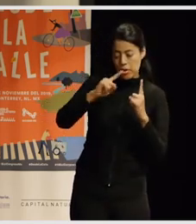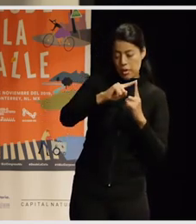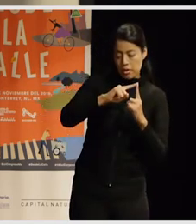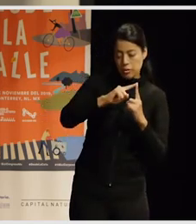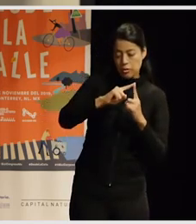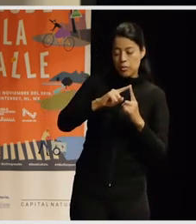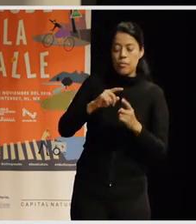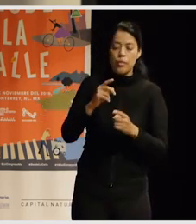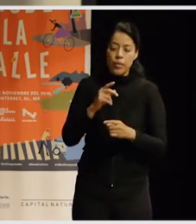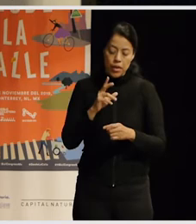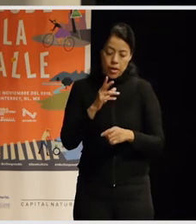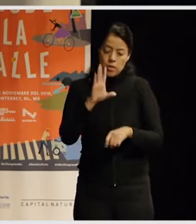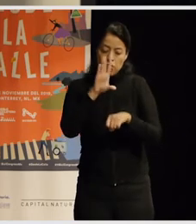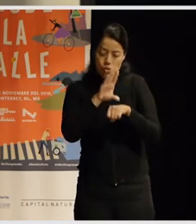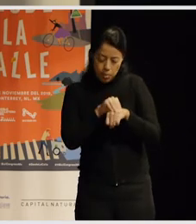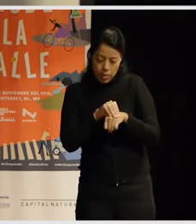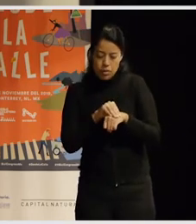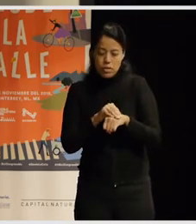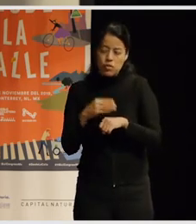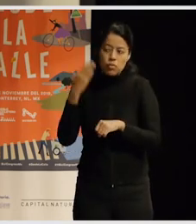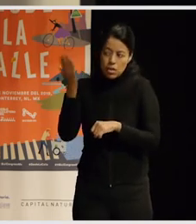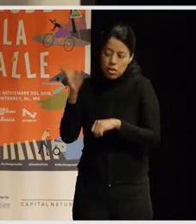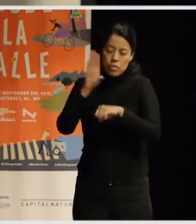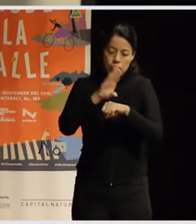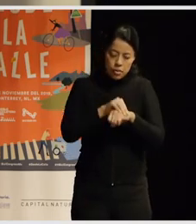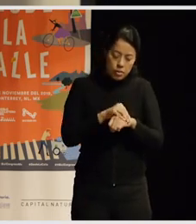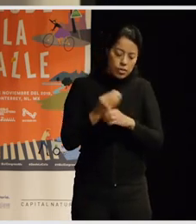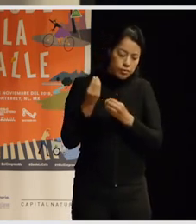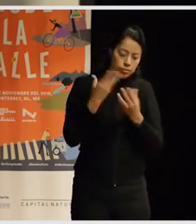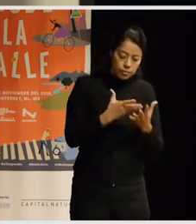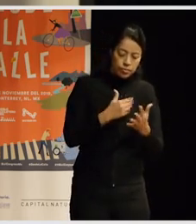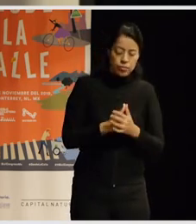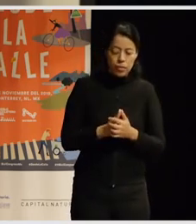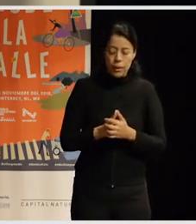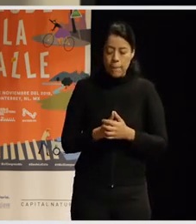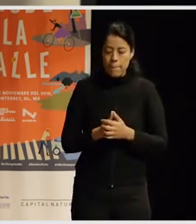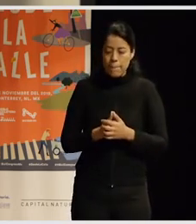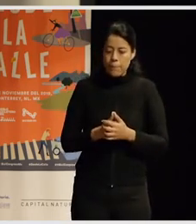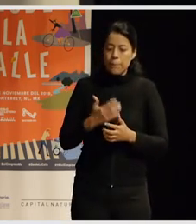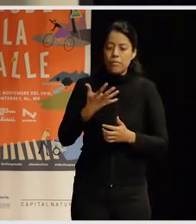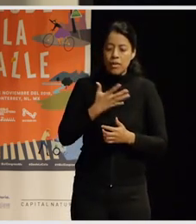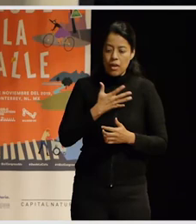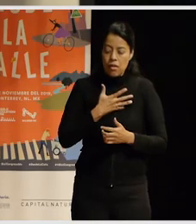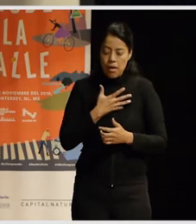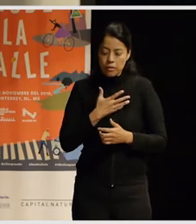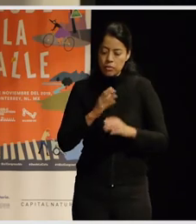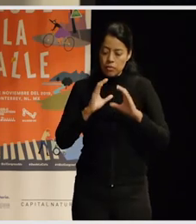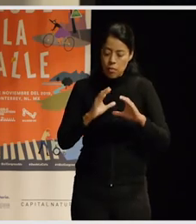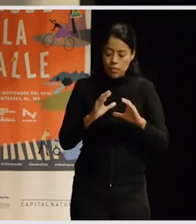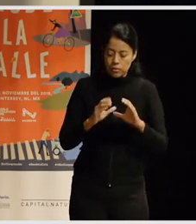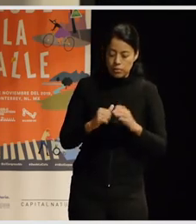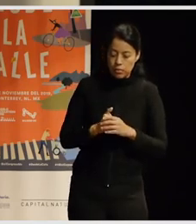todo el tema de visto bueno permisos que pedimos y todo una hemos para tener saldo blanco y seguir teniendo